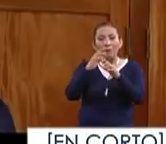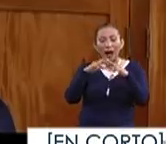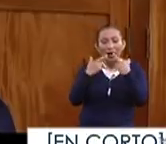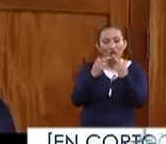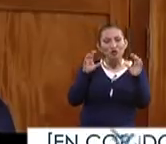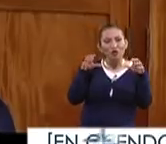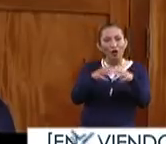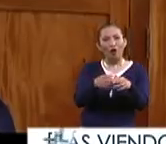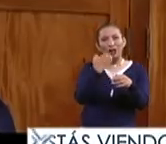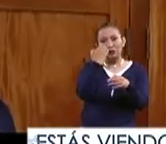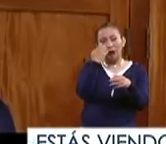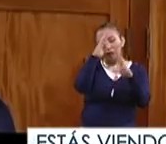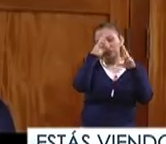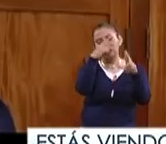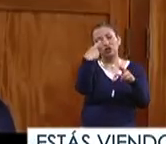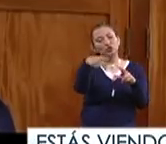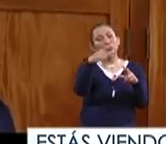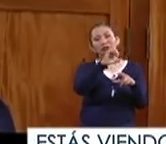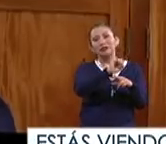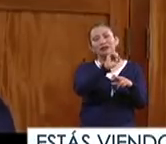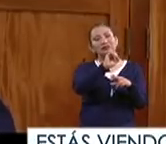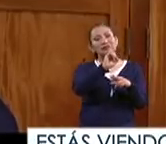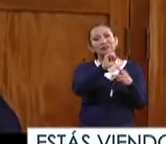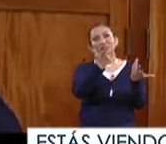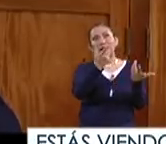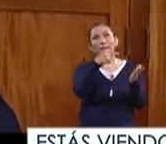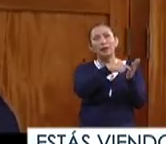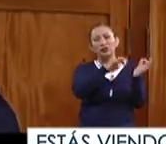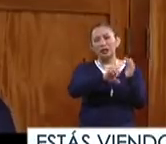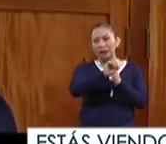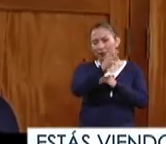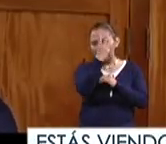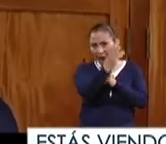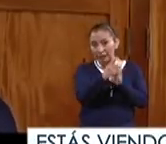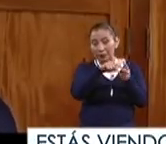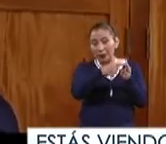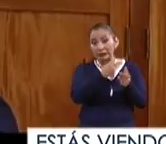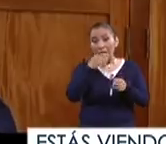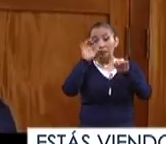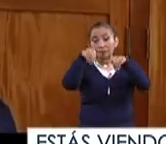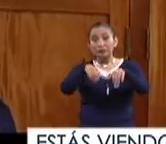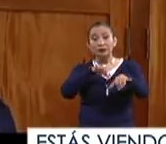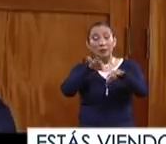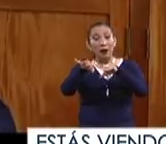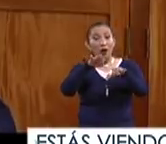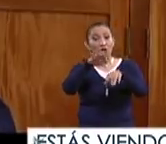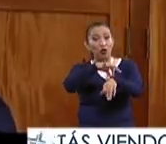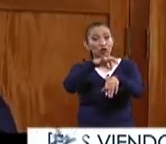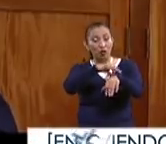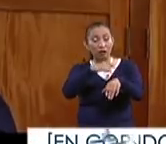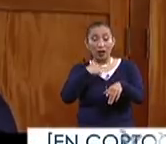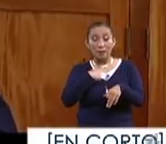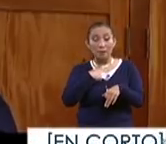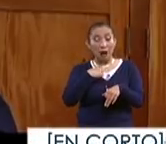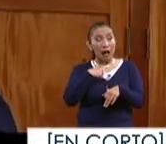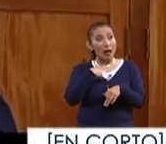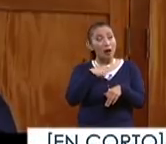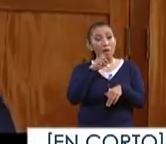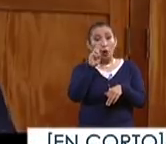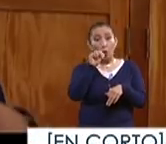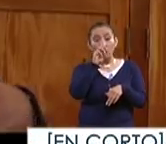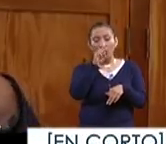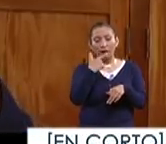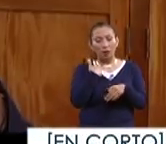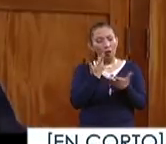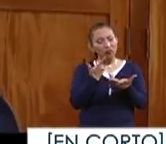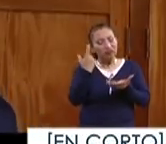en la facultad hacer un homenaje de esos 60. Ingresamos en 1963 y para mí la UNAM la